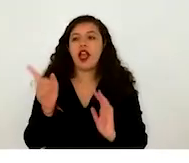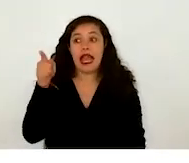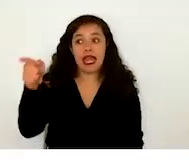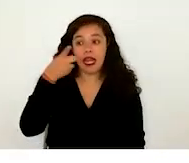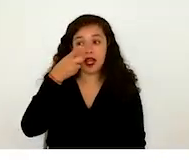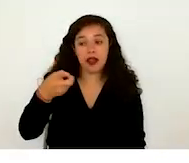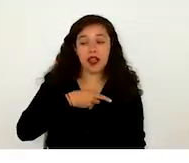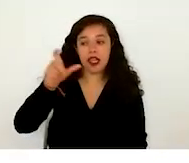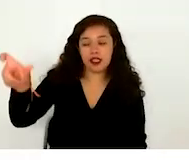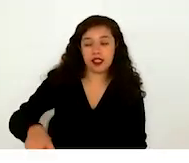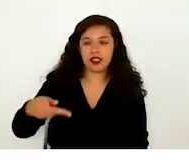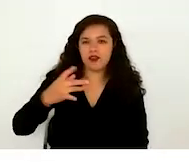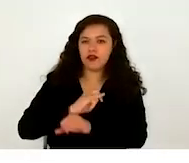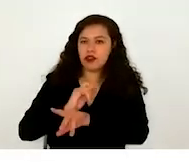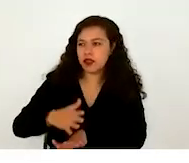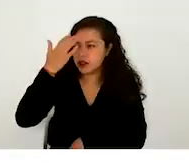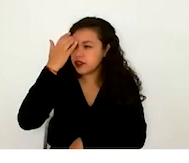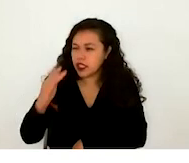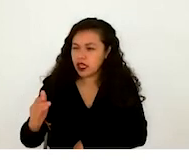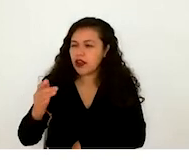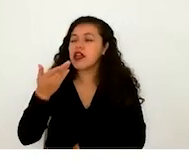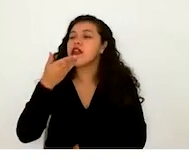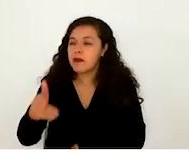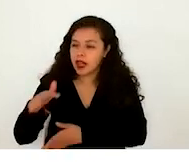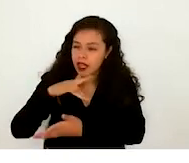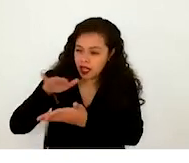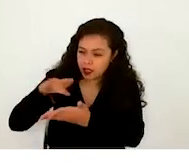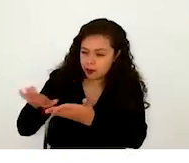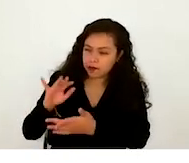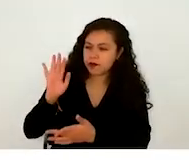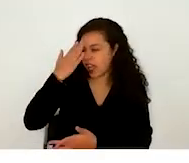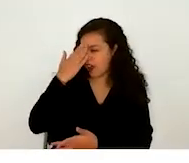diga esa información y saber si en efecto la está leyendo